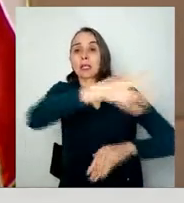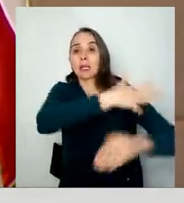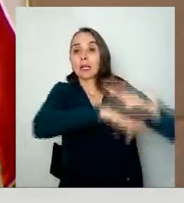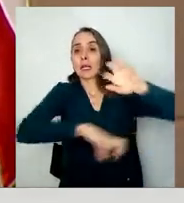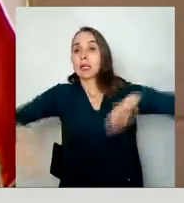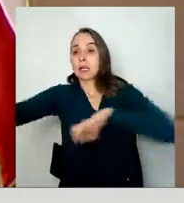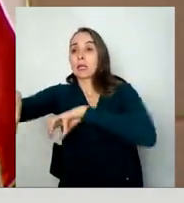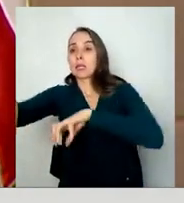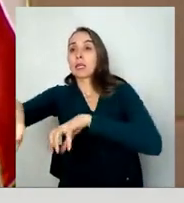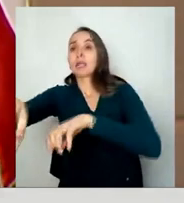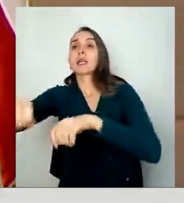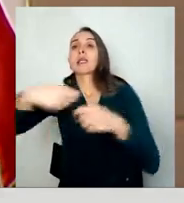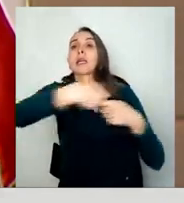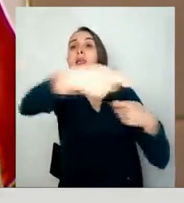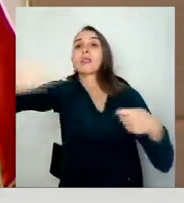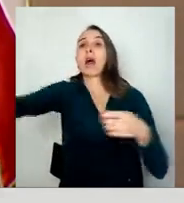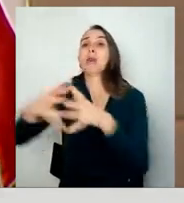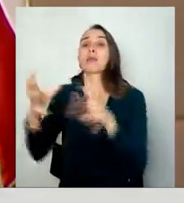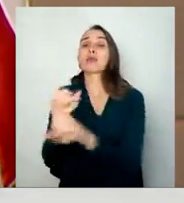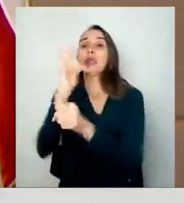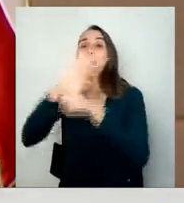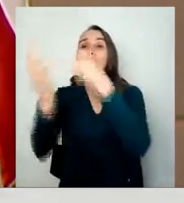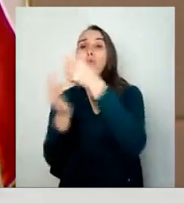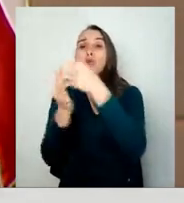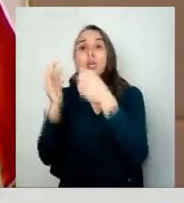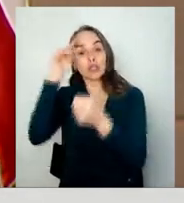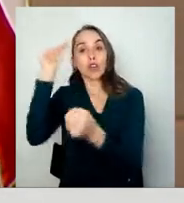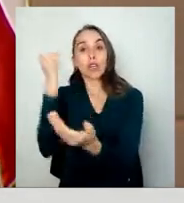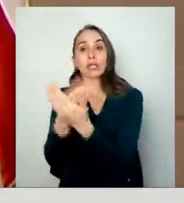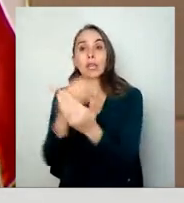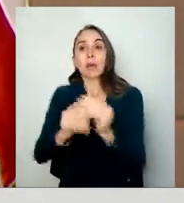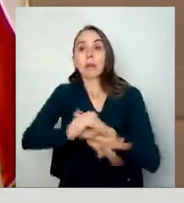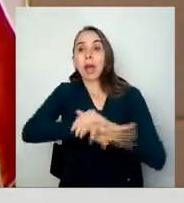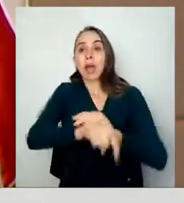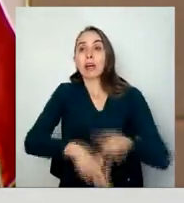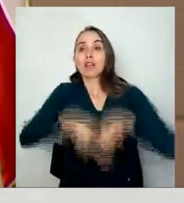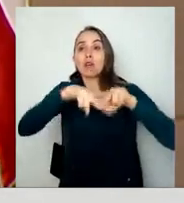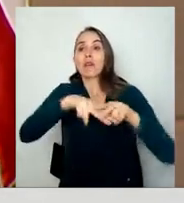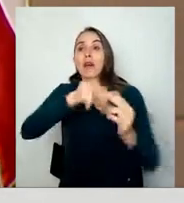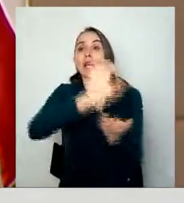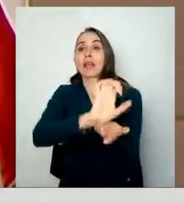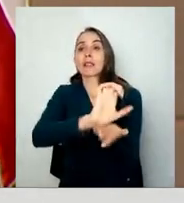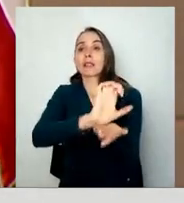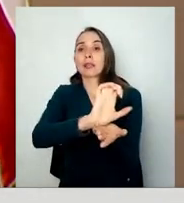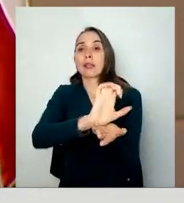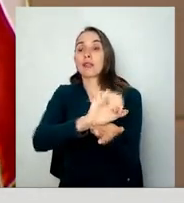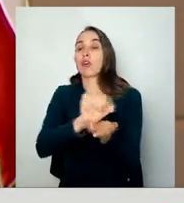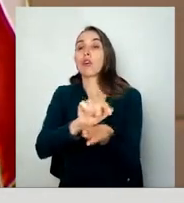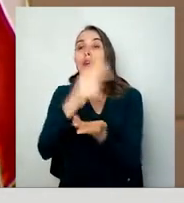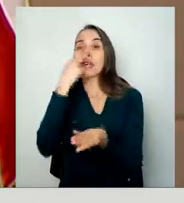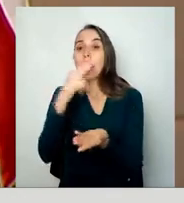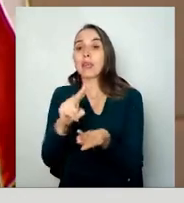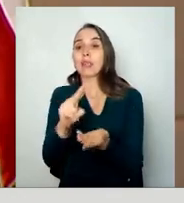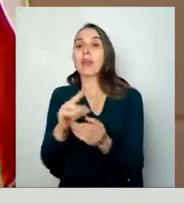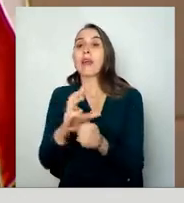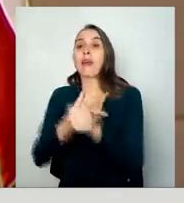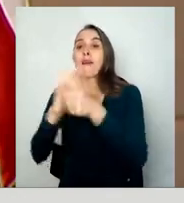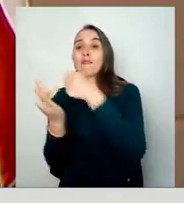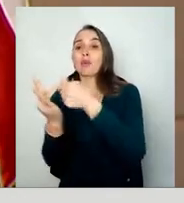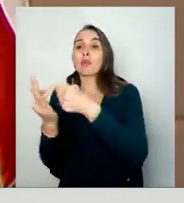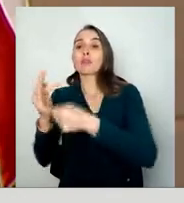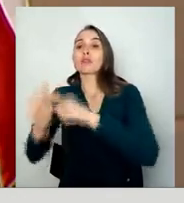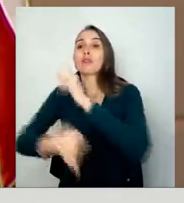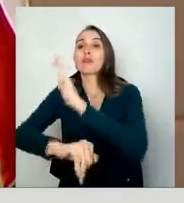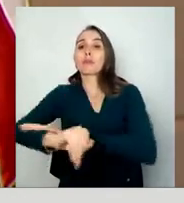muchas fundaciones que fueron creadas solamente para desfalcar el estado y esto no tiene que ver con que una fundación de izquierda o derecha No señores